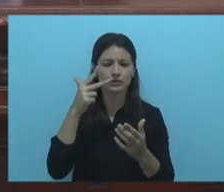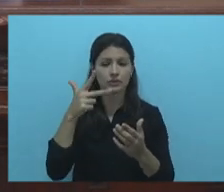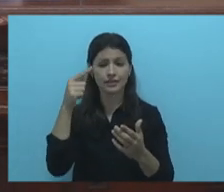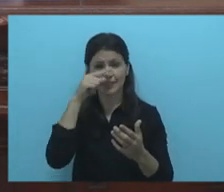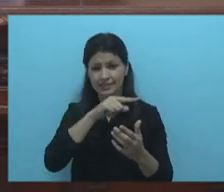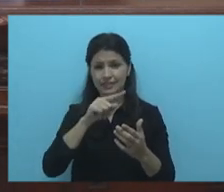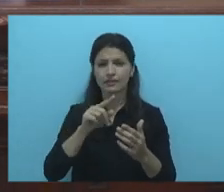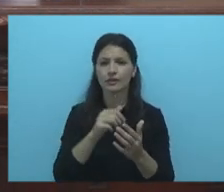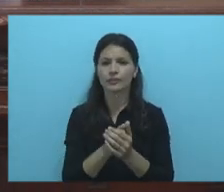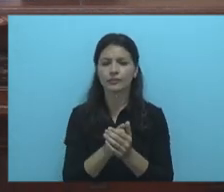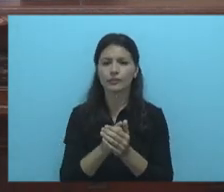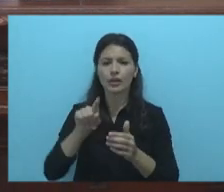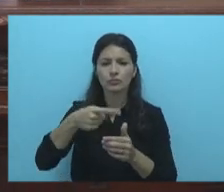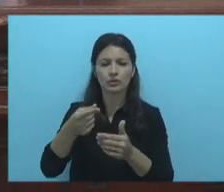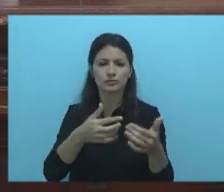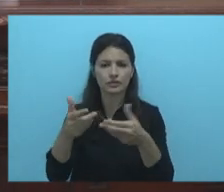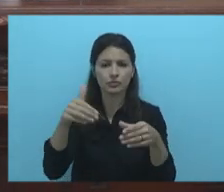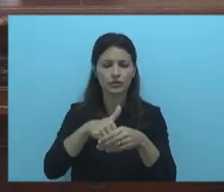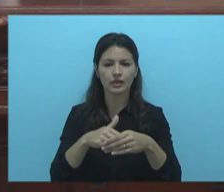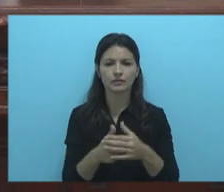47.437, preferencia para una sesión.